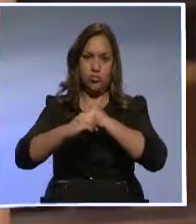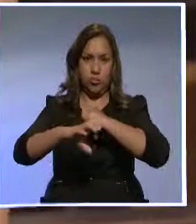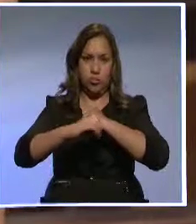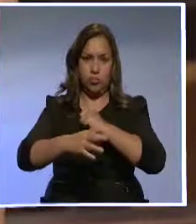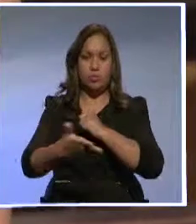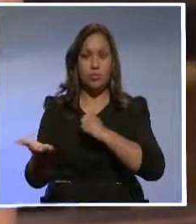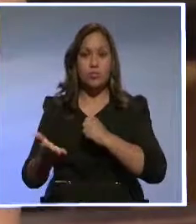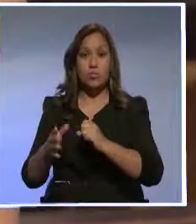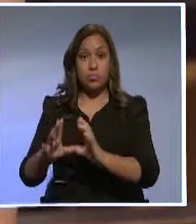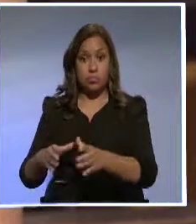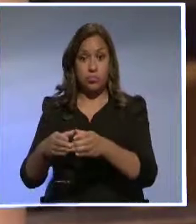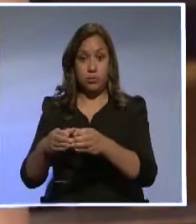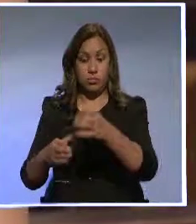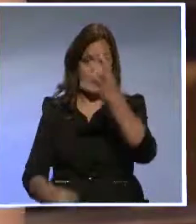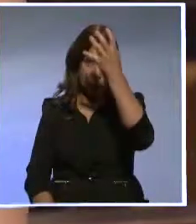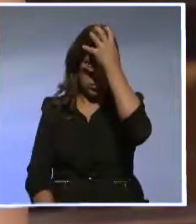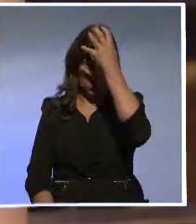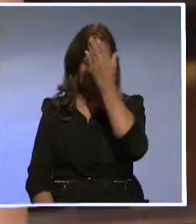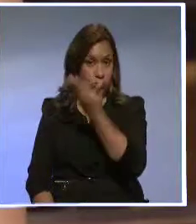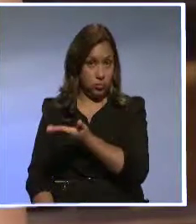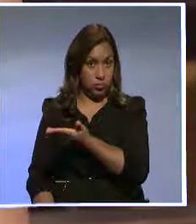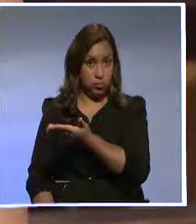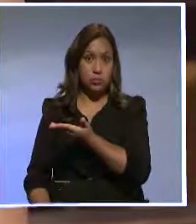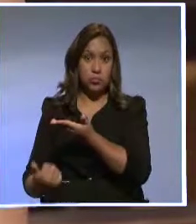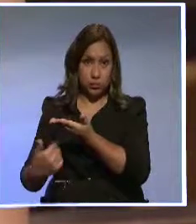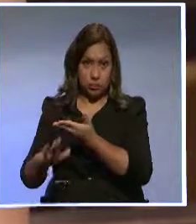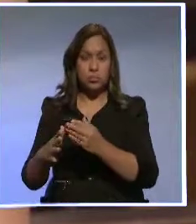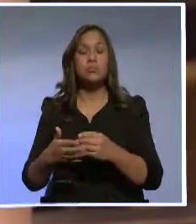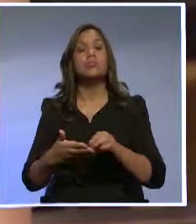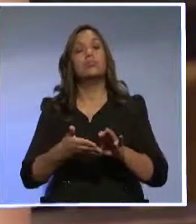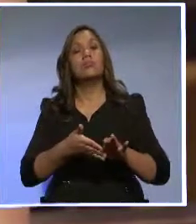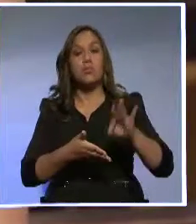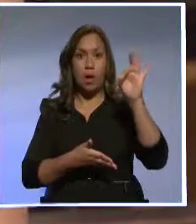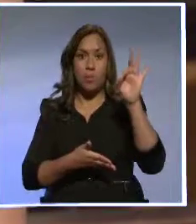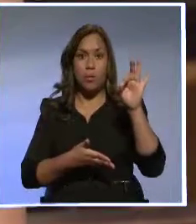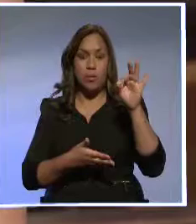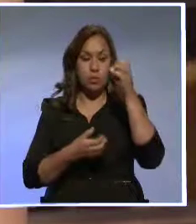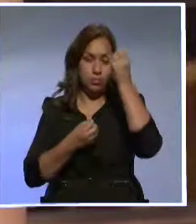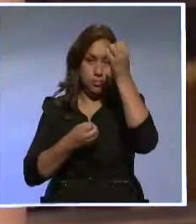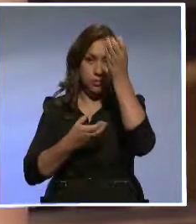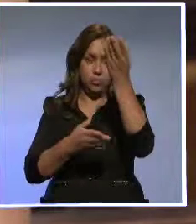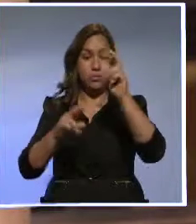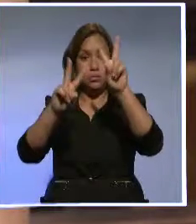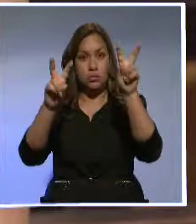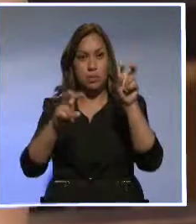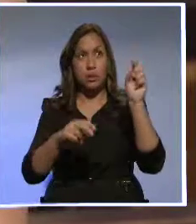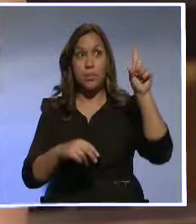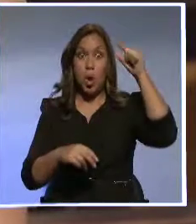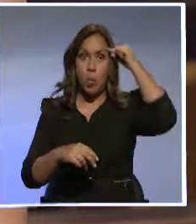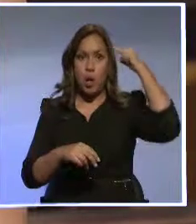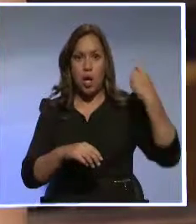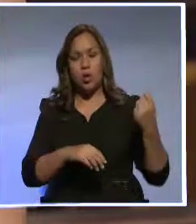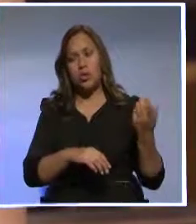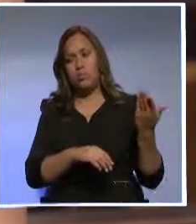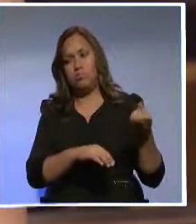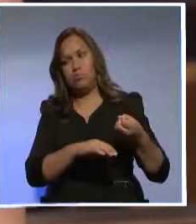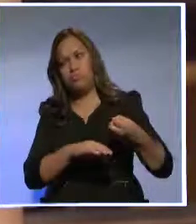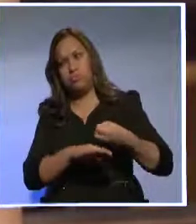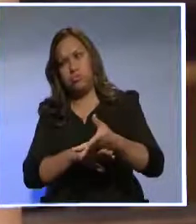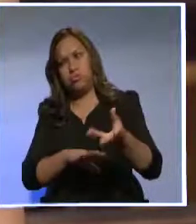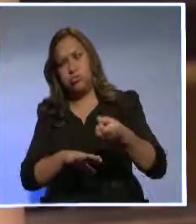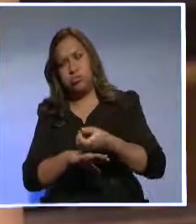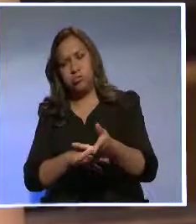poco la comisión de educación haya aprobado este informe respecto de la objeción parcial del ejecutivo al proyecto de código de los